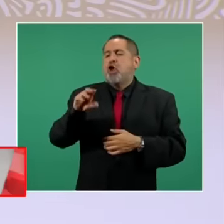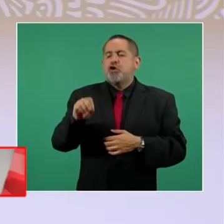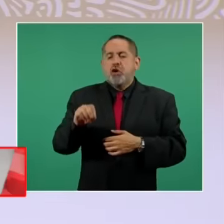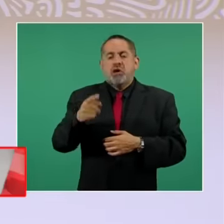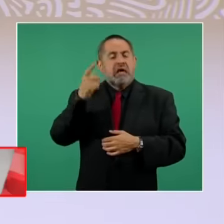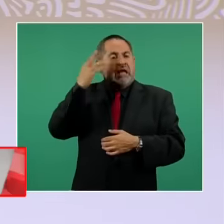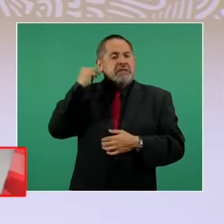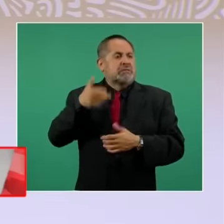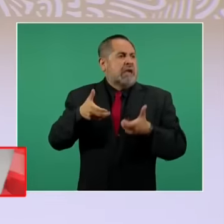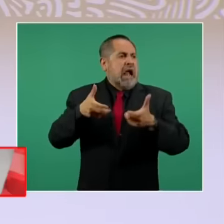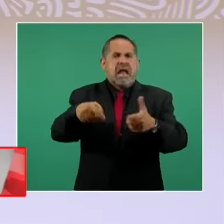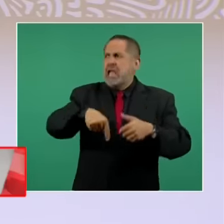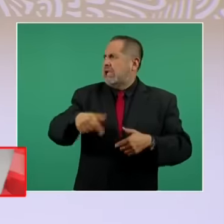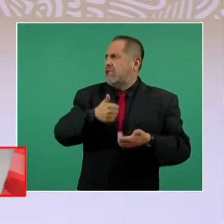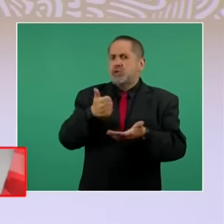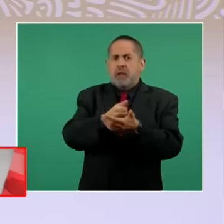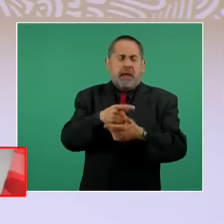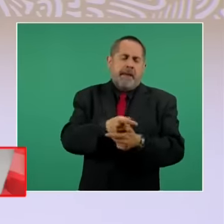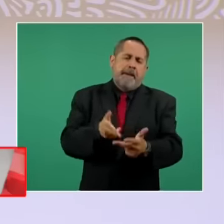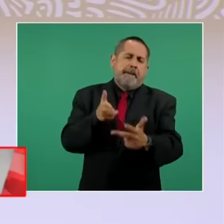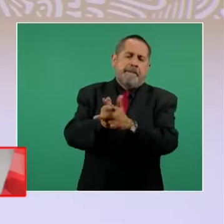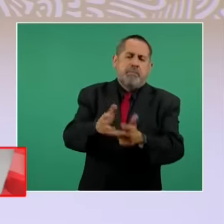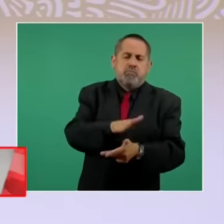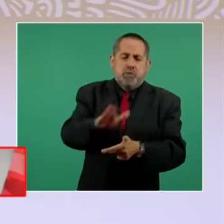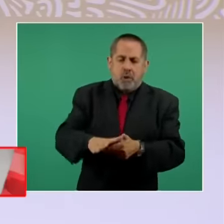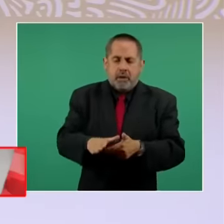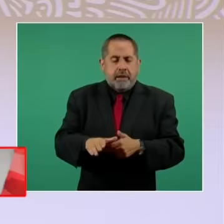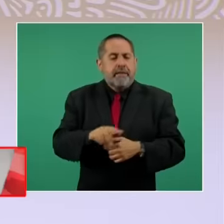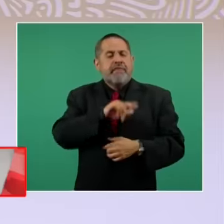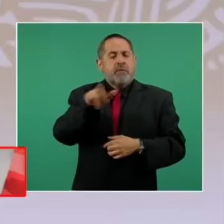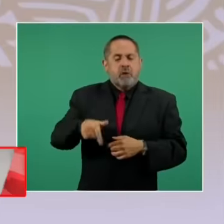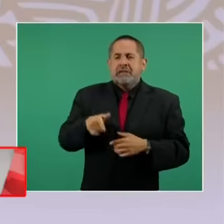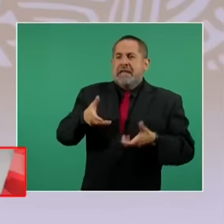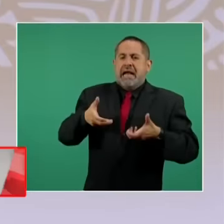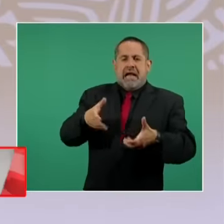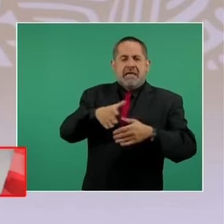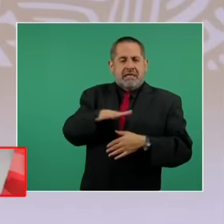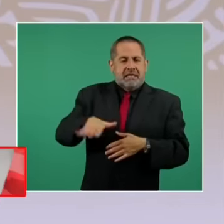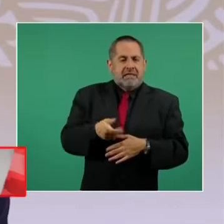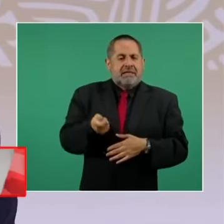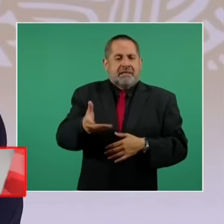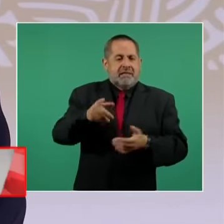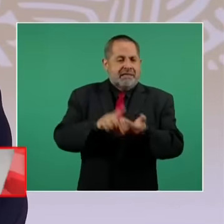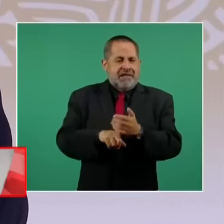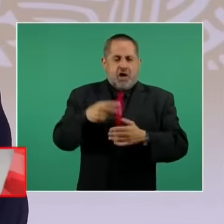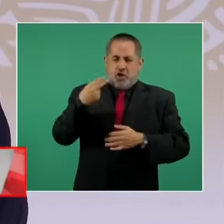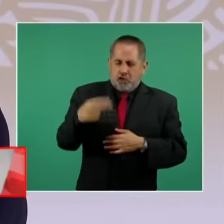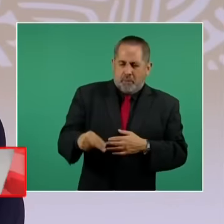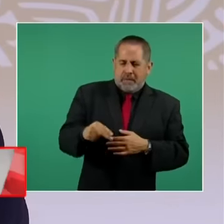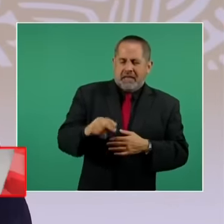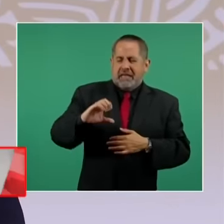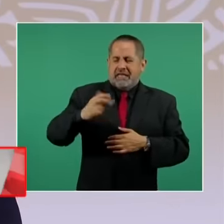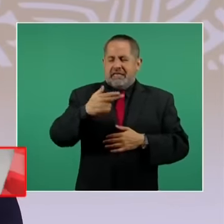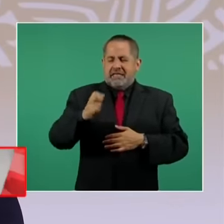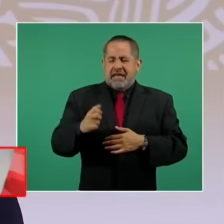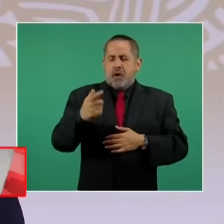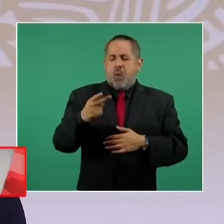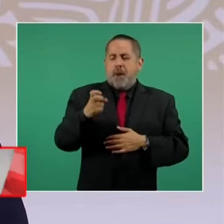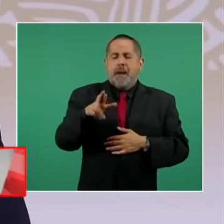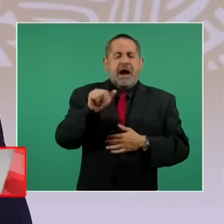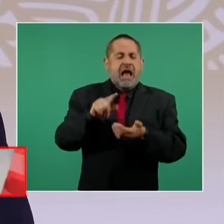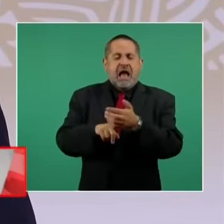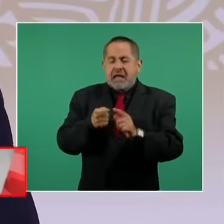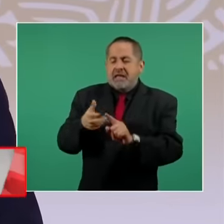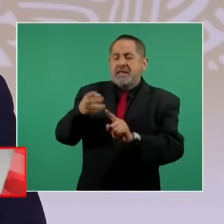asesinado en una calle de esta misma ciudad, en la que se conocerían años después Ernesto Che Guevara y Fidel Castro Ruz por